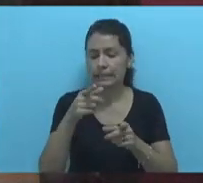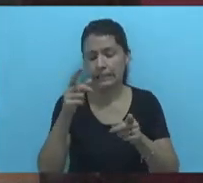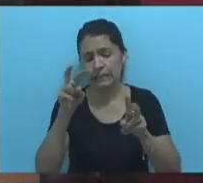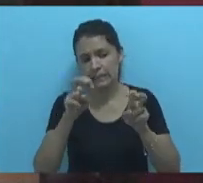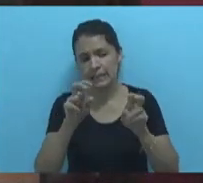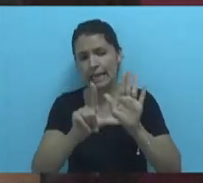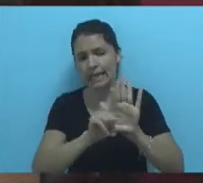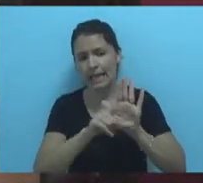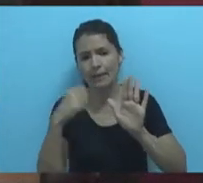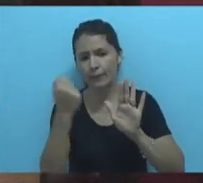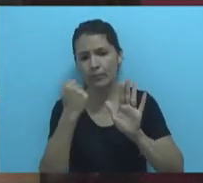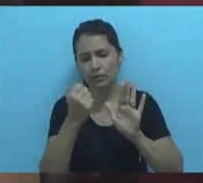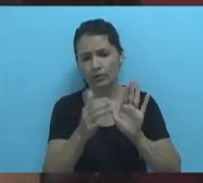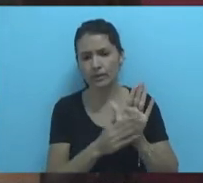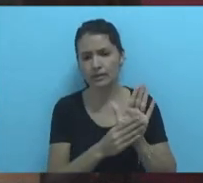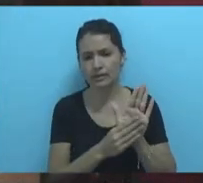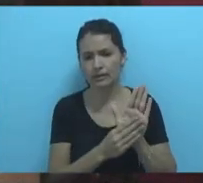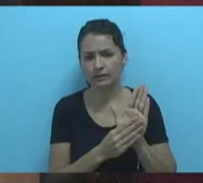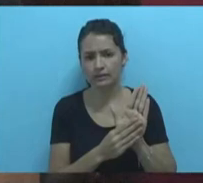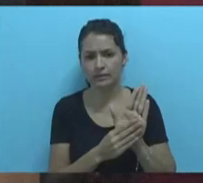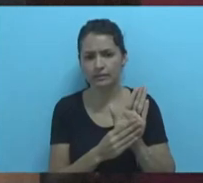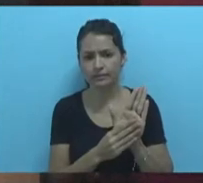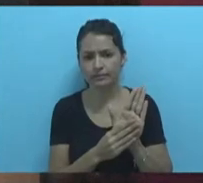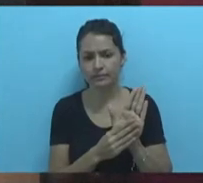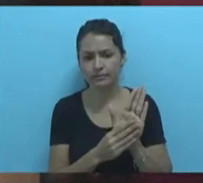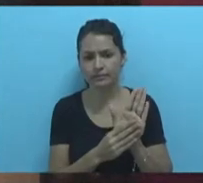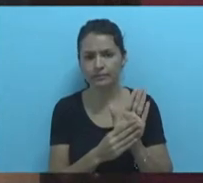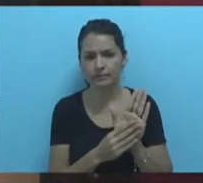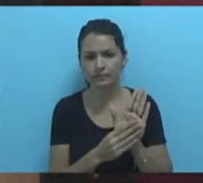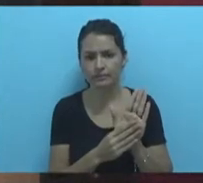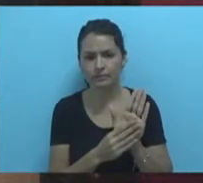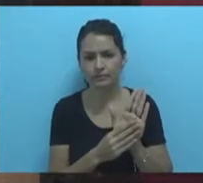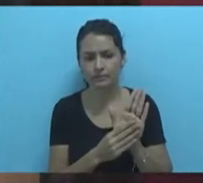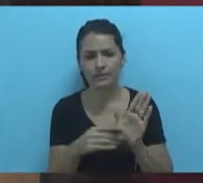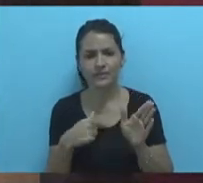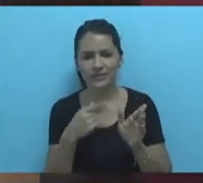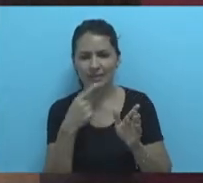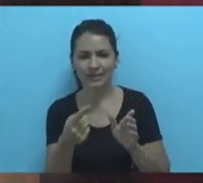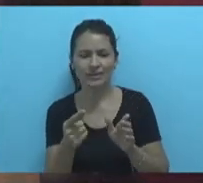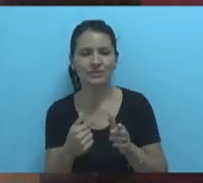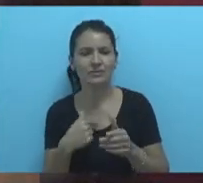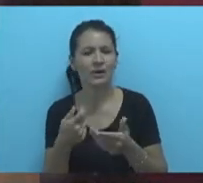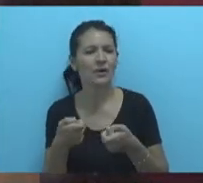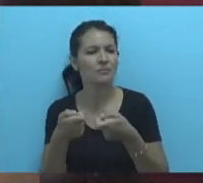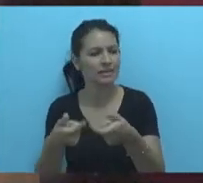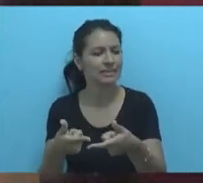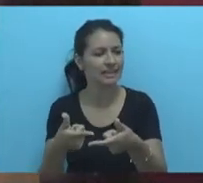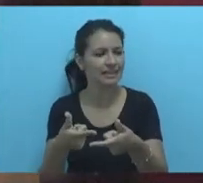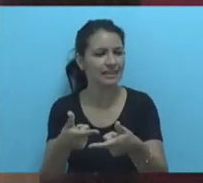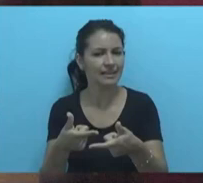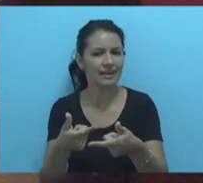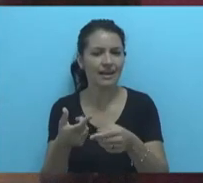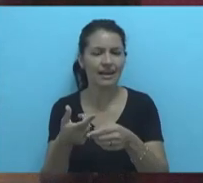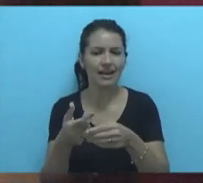esta ley tan importante que hoy se va a aprobar, voy a pasar un chivo, y es que he presentado en la